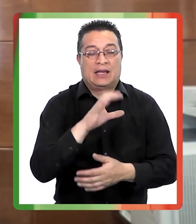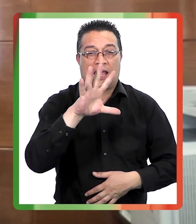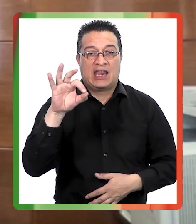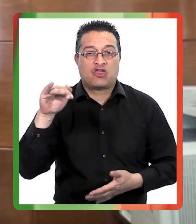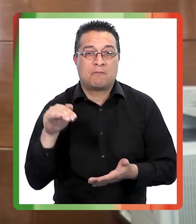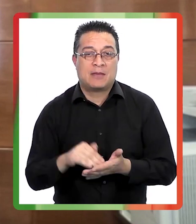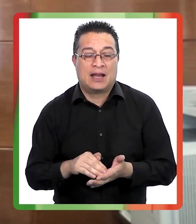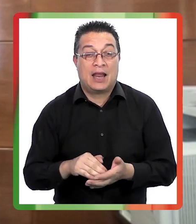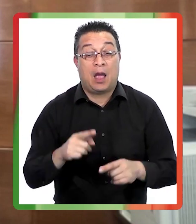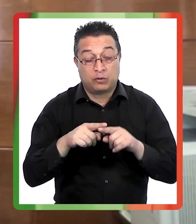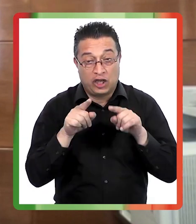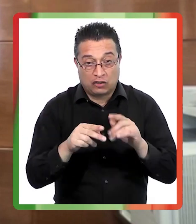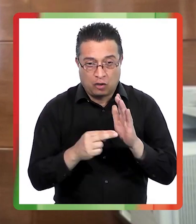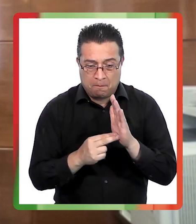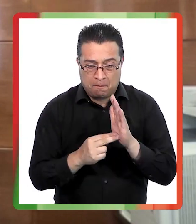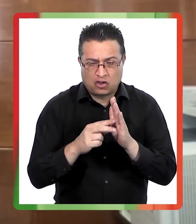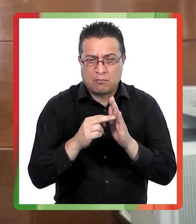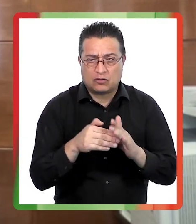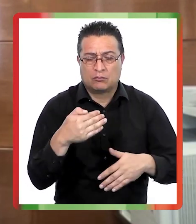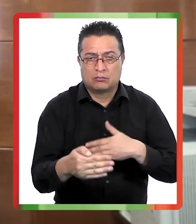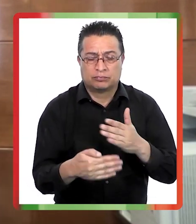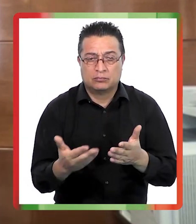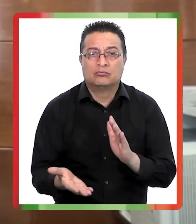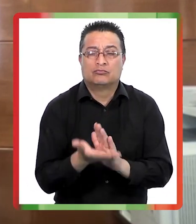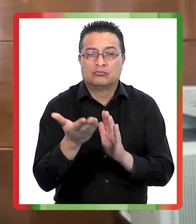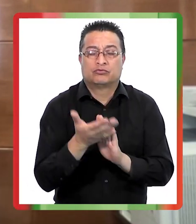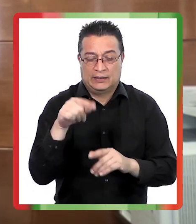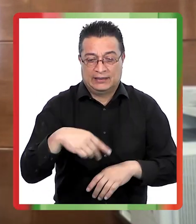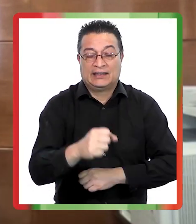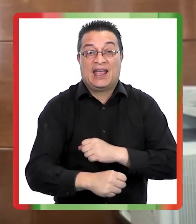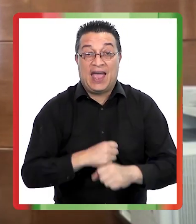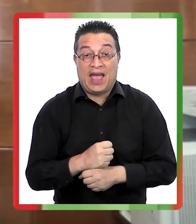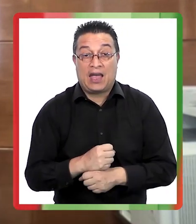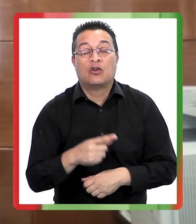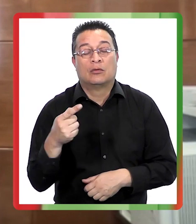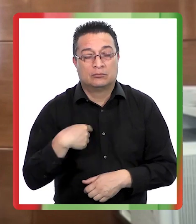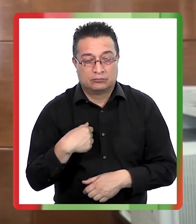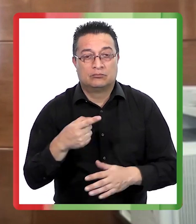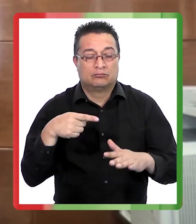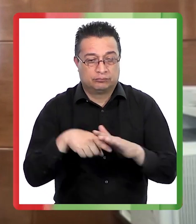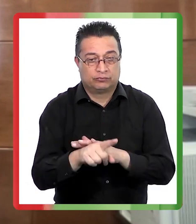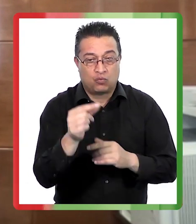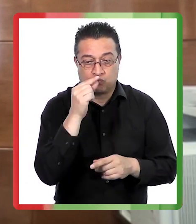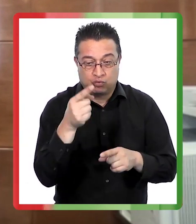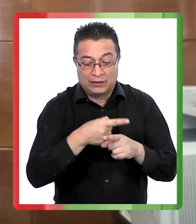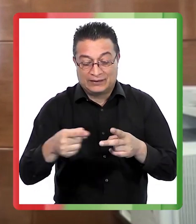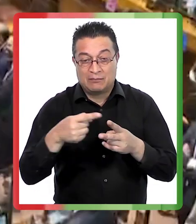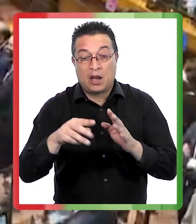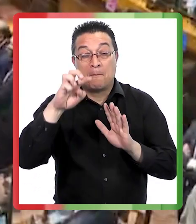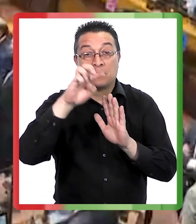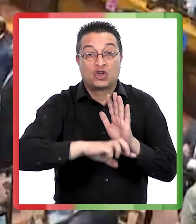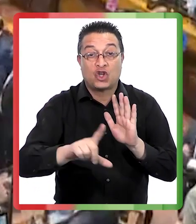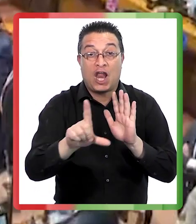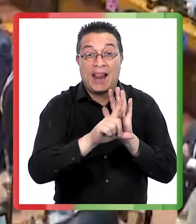500.000 pesos, y para eso vamos a dar pasos concretos aumentando el salario mínimo este año. Vamos a ingresar, yo diría, en las próximas semanas